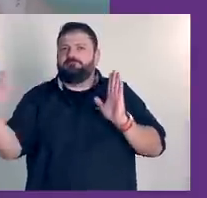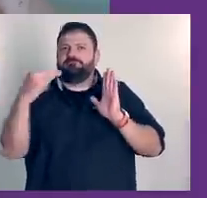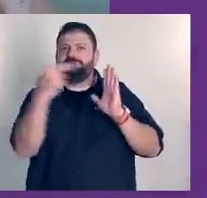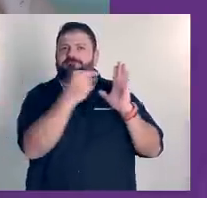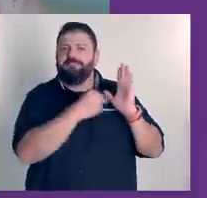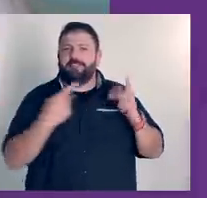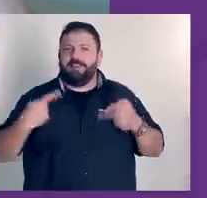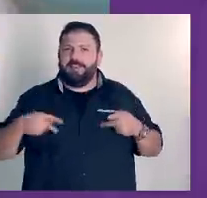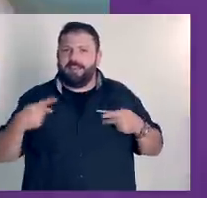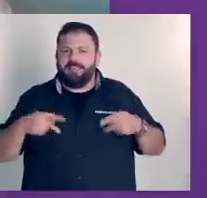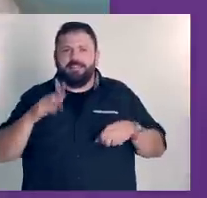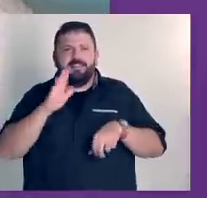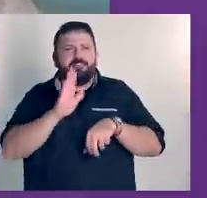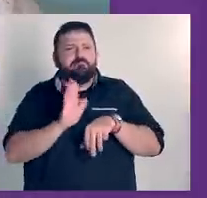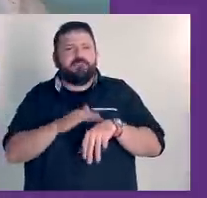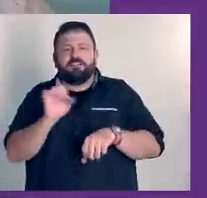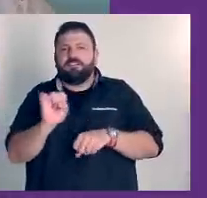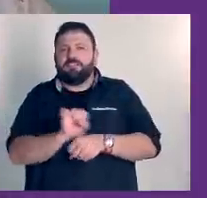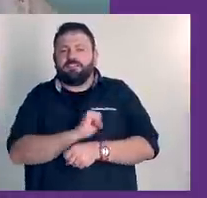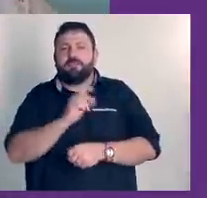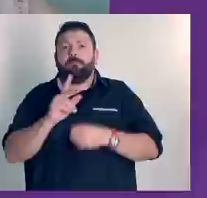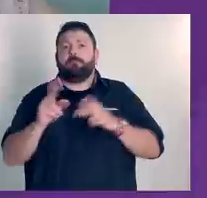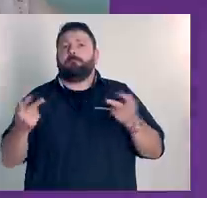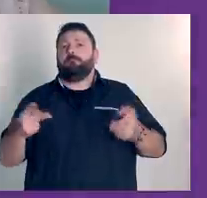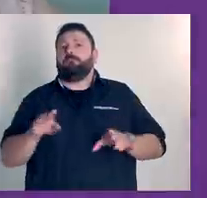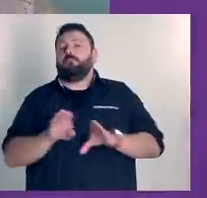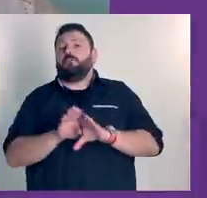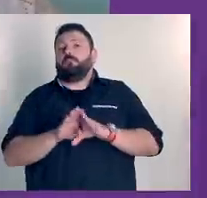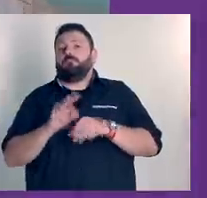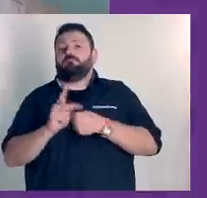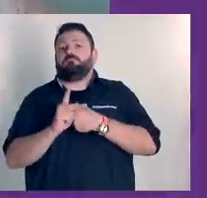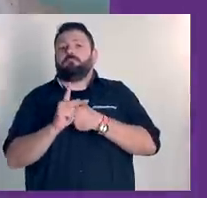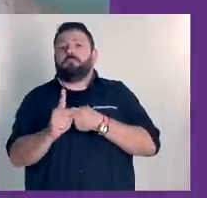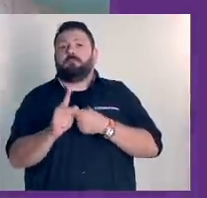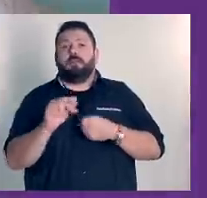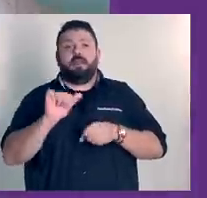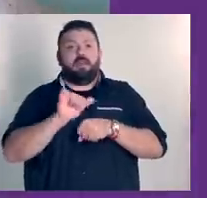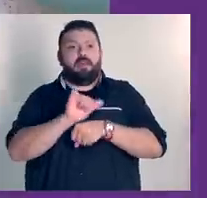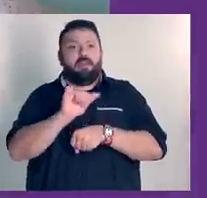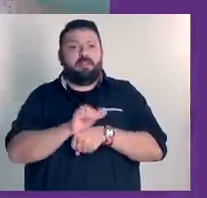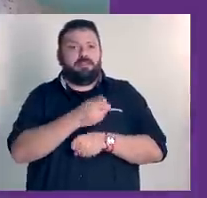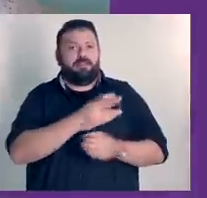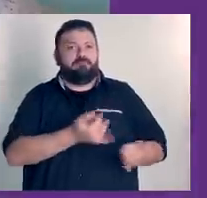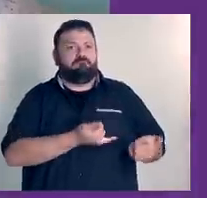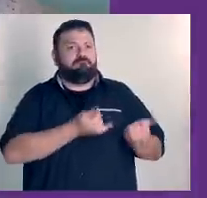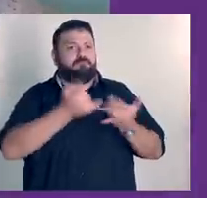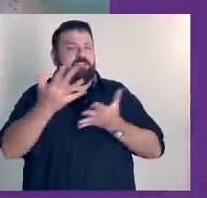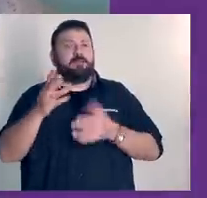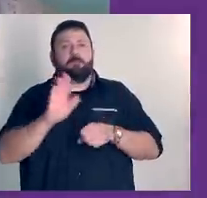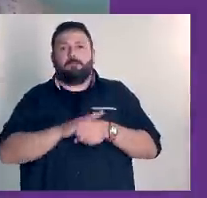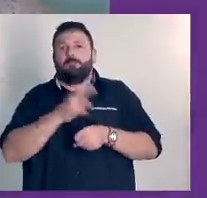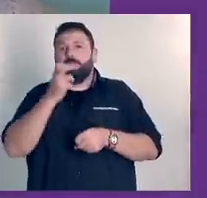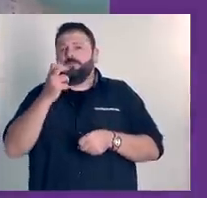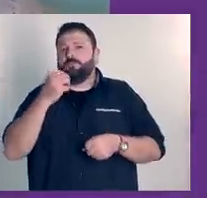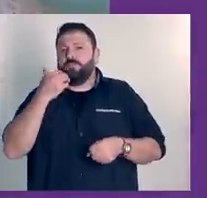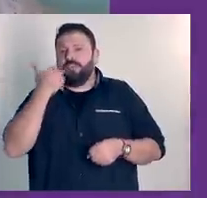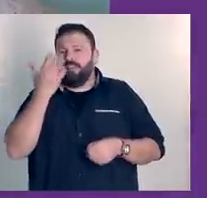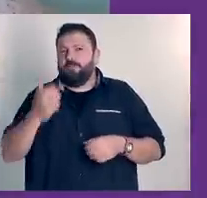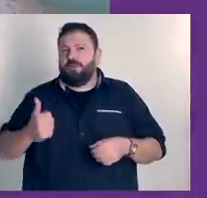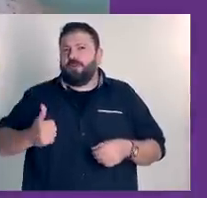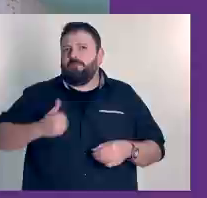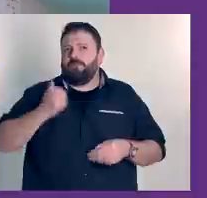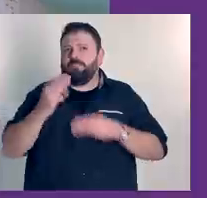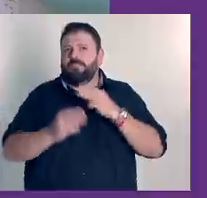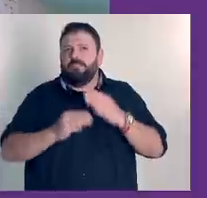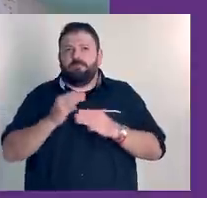sencilla. Y bueno, va a estar disponible próximamente en Argentina, pero queríamos aprovechar el Mundo Morado y que todos nuestros empresarios